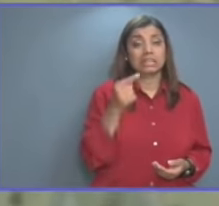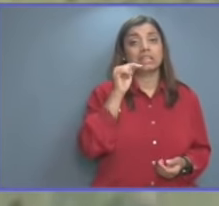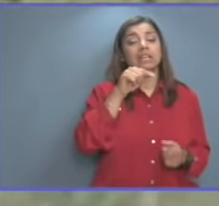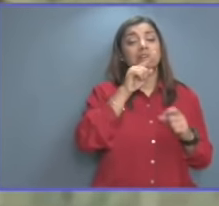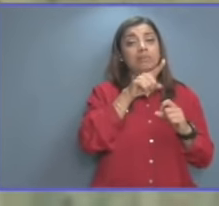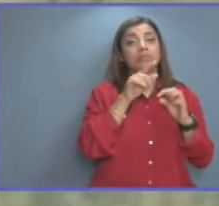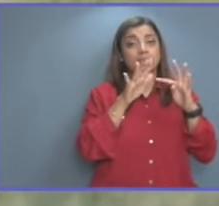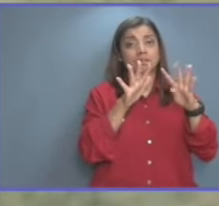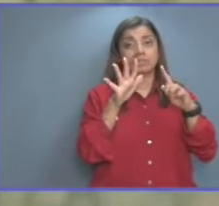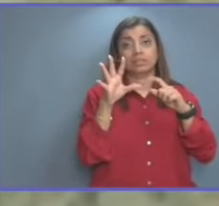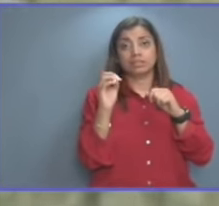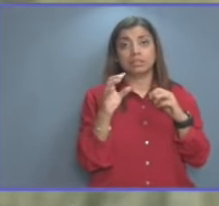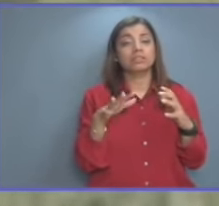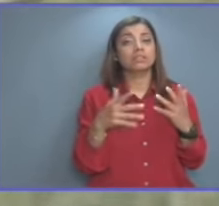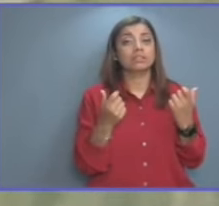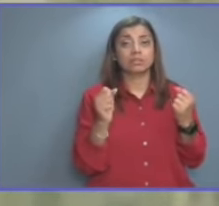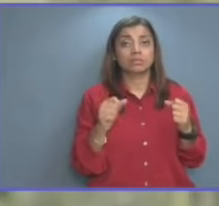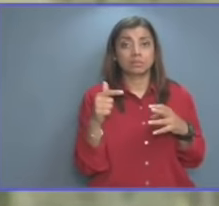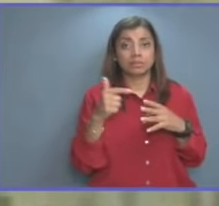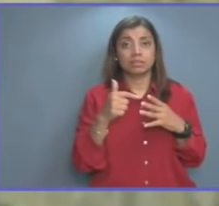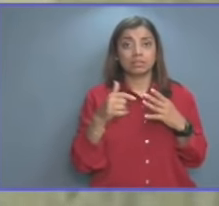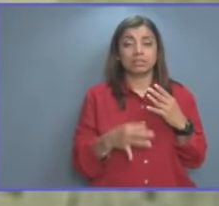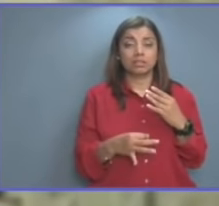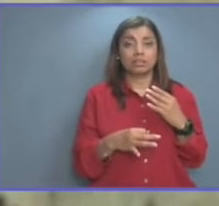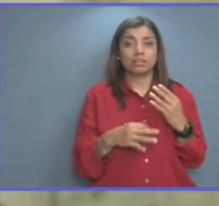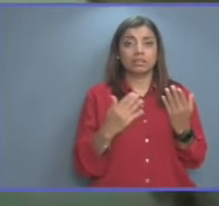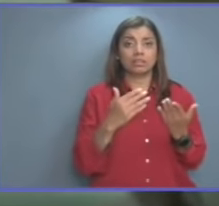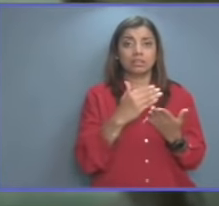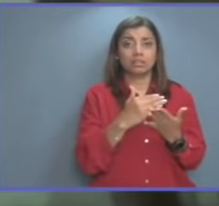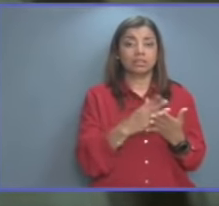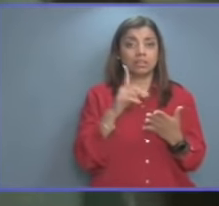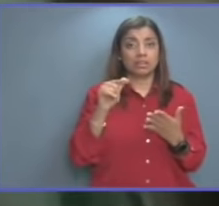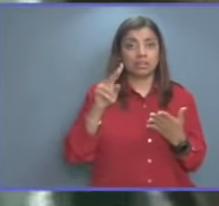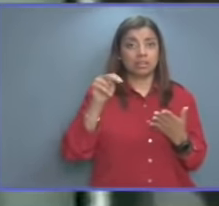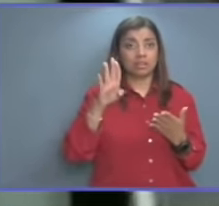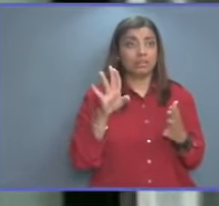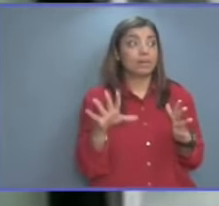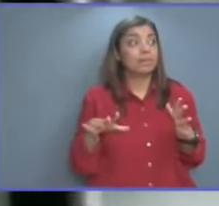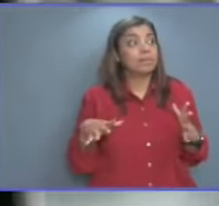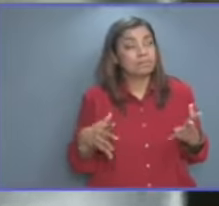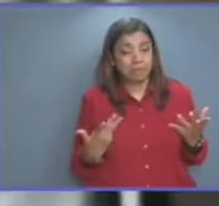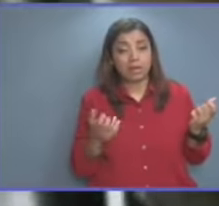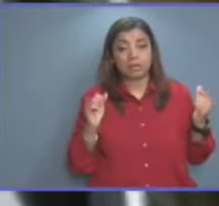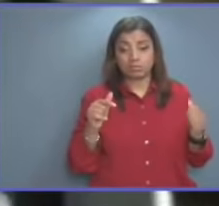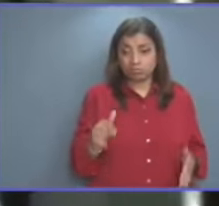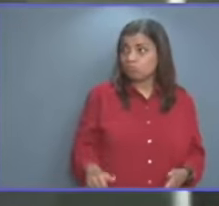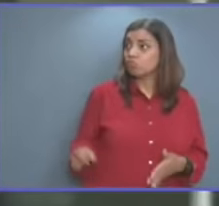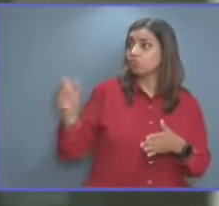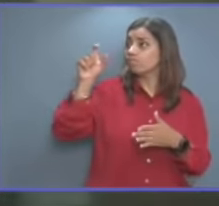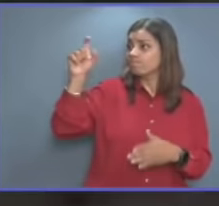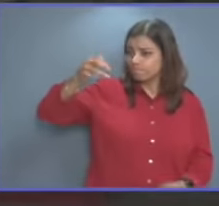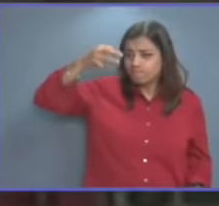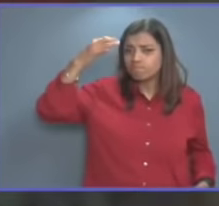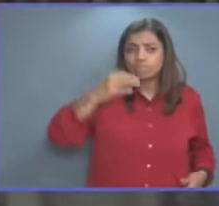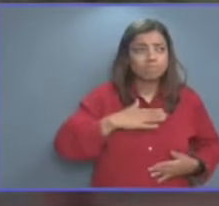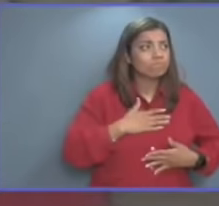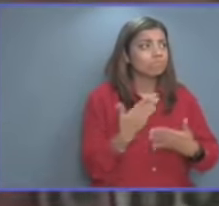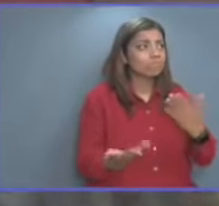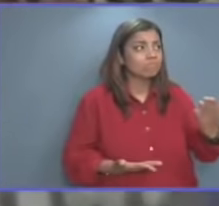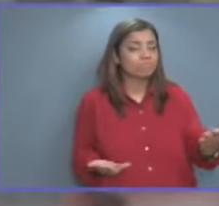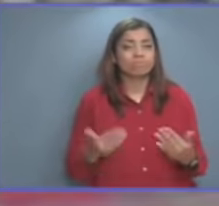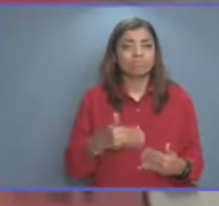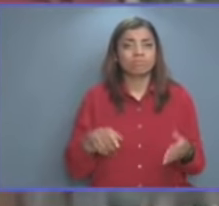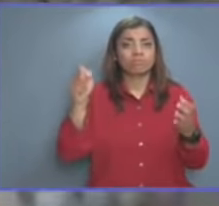1960 cuando se crea la ley orgánica de lotería para que ésta se convierta en una institución de utilidad pública para ayudar